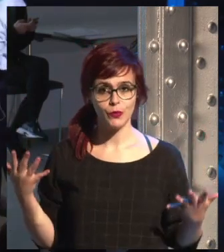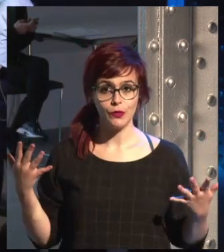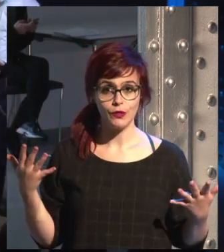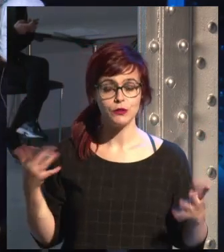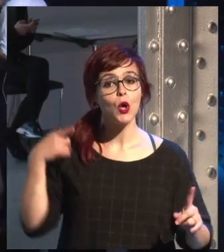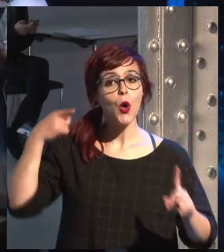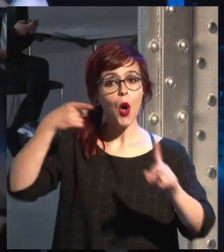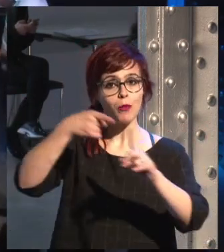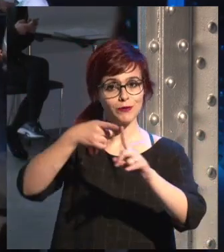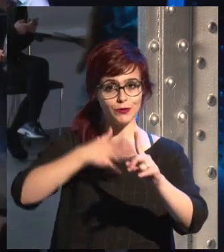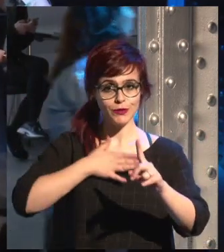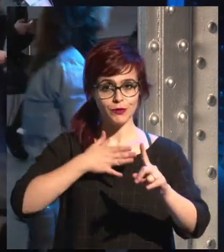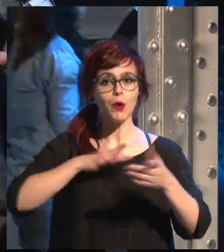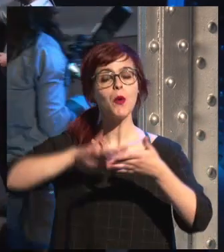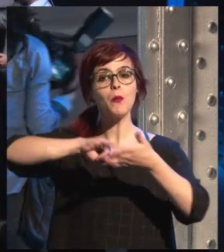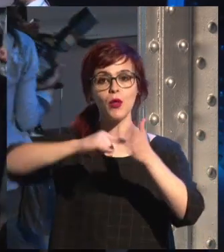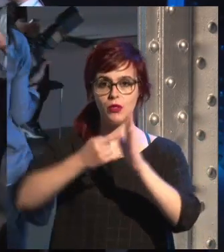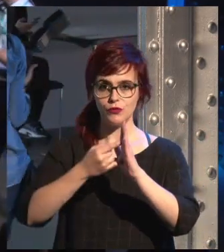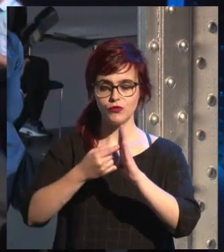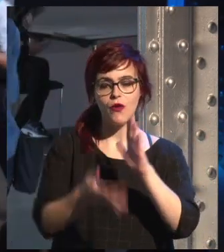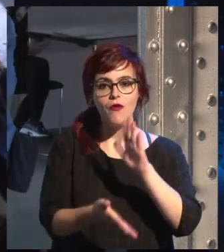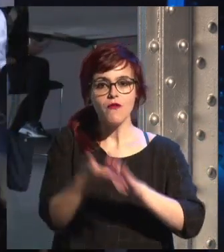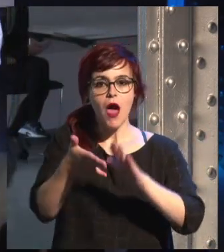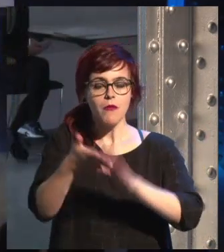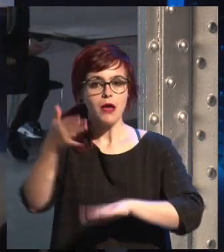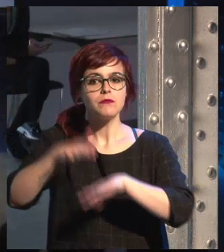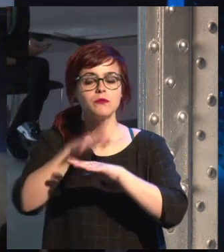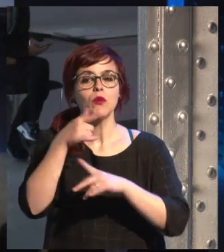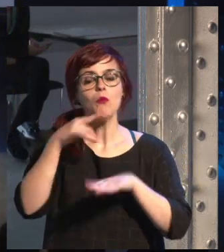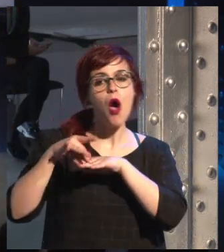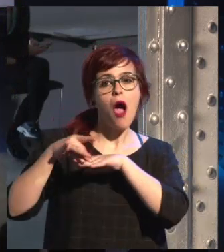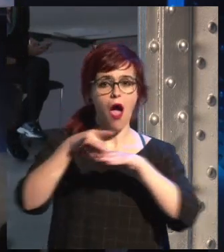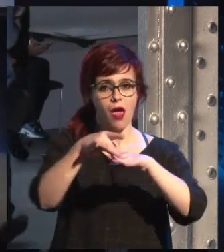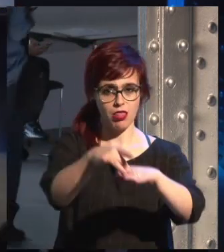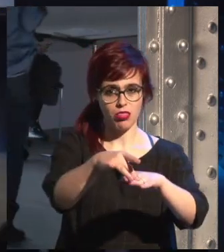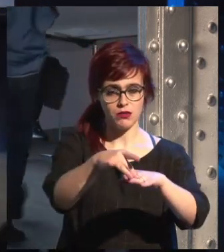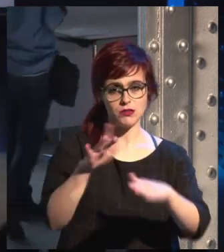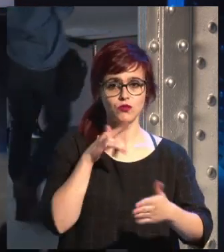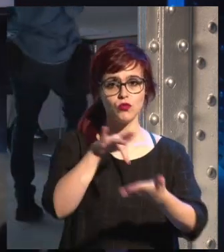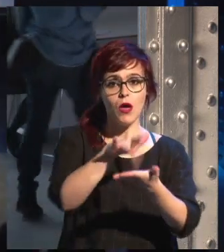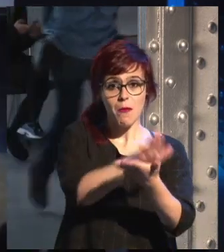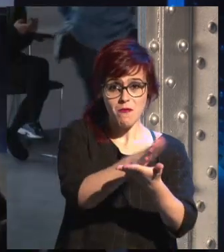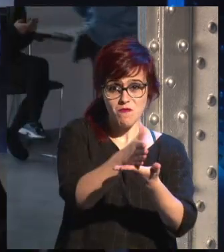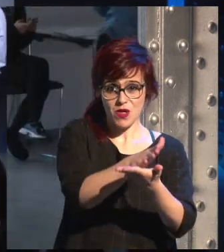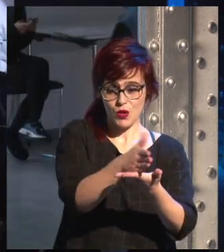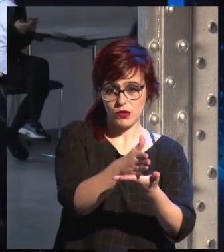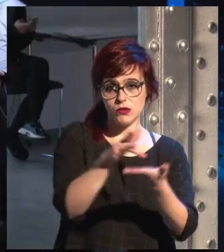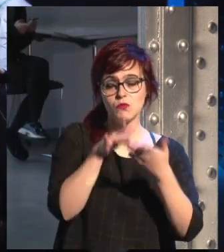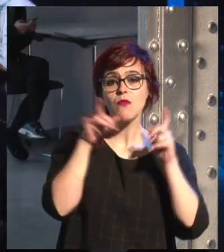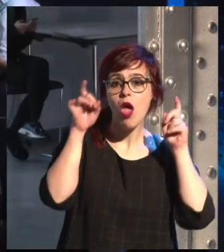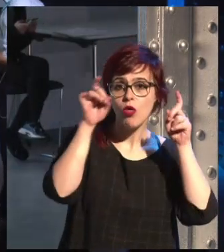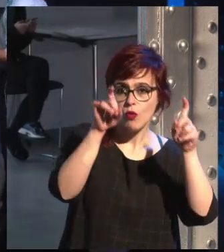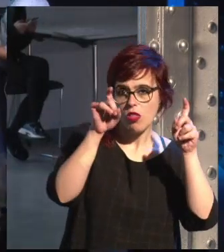lo que pretendemos es que este proyecto, a su vez, sirva de puente entre los distintos agentes que intervienen en la